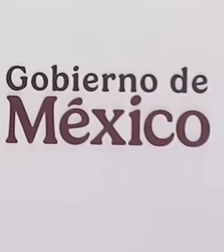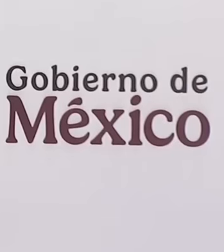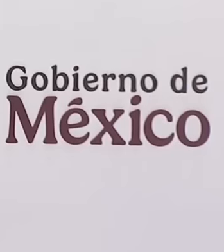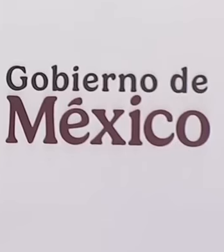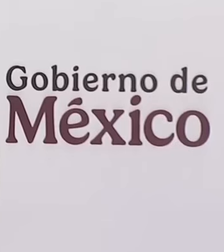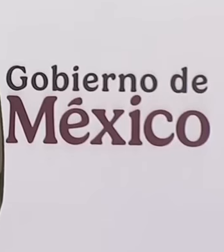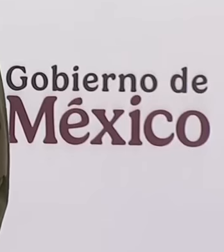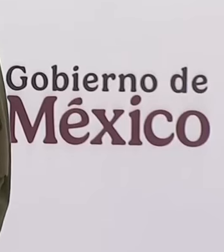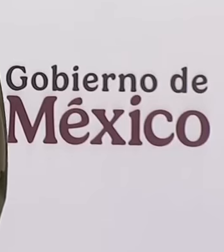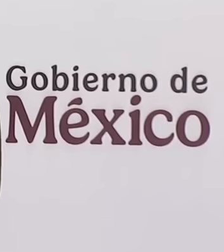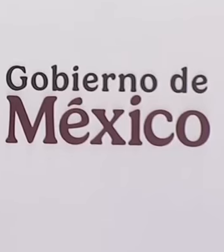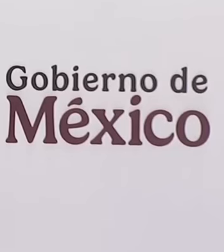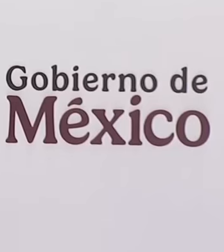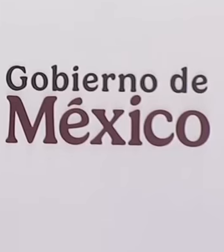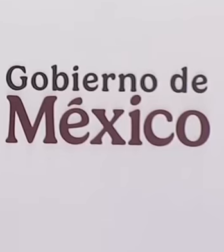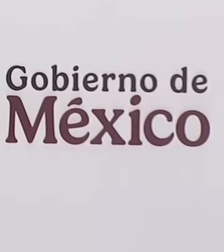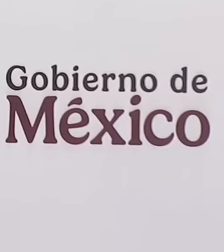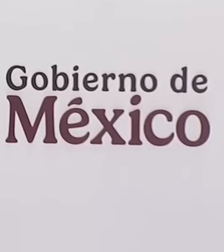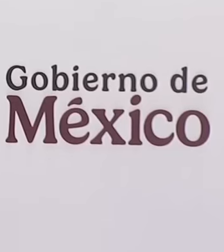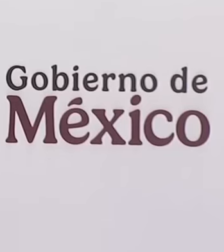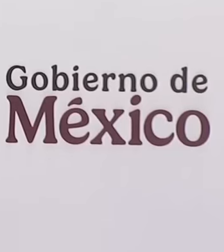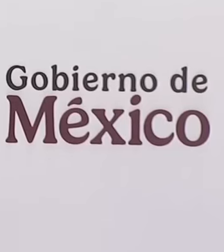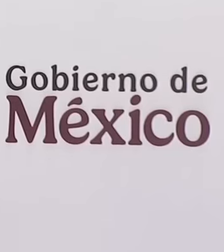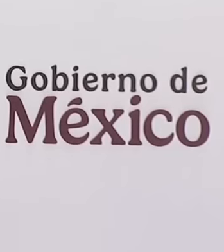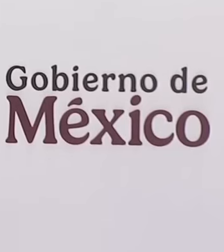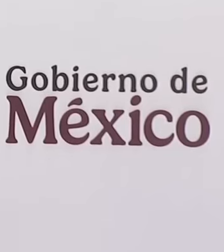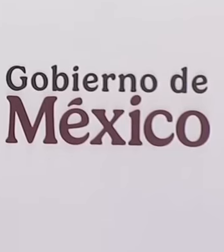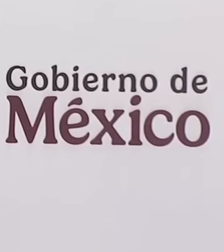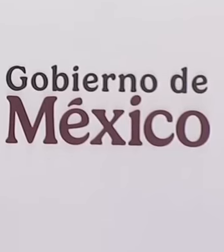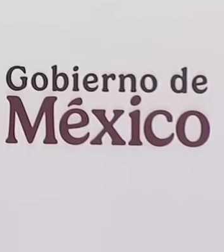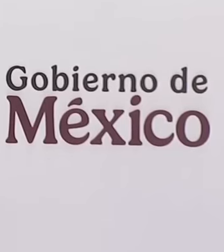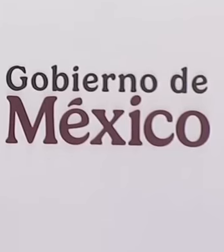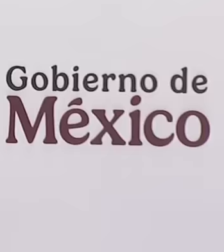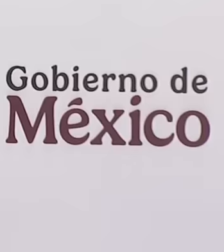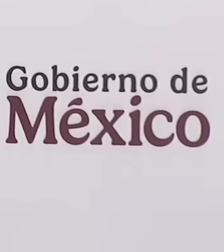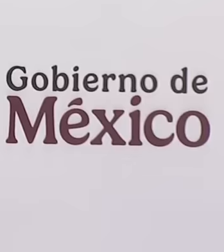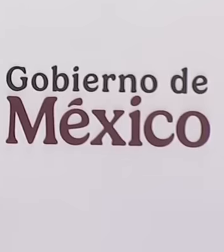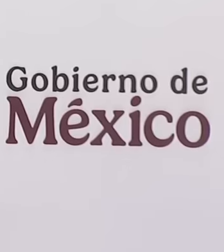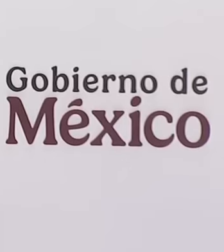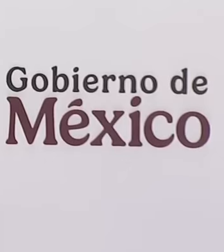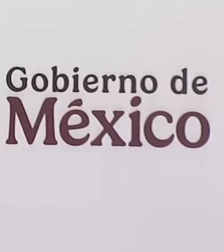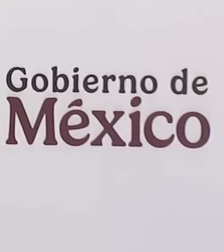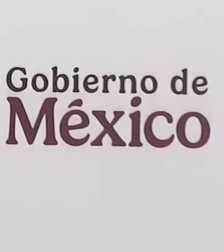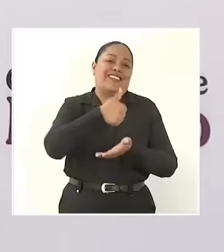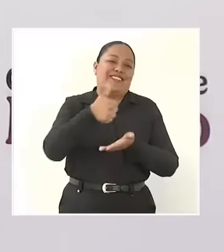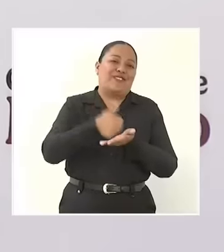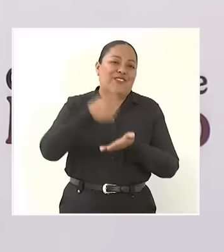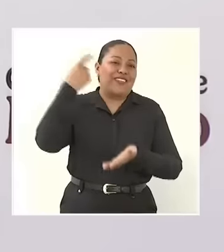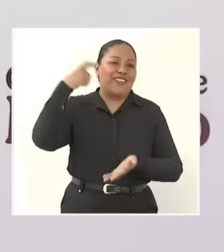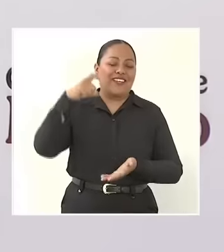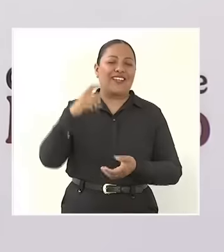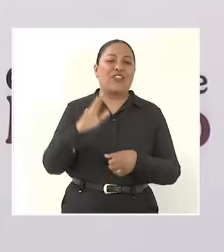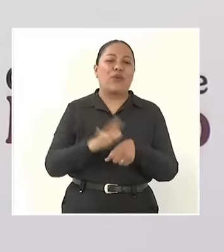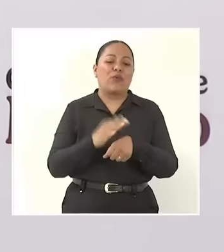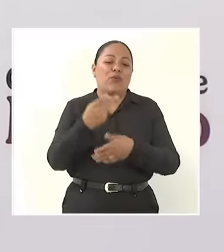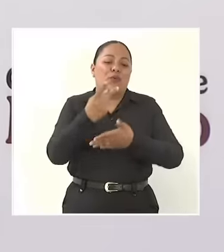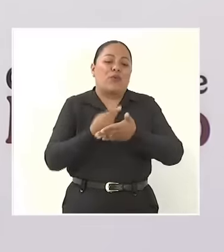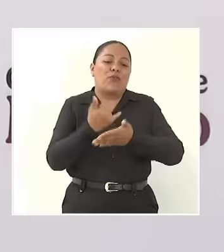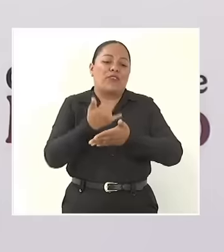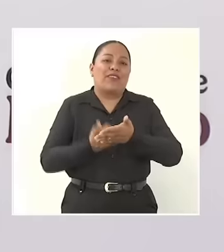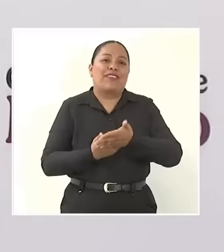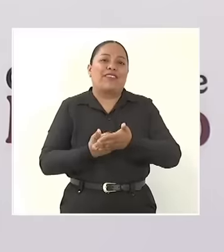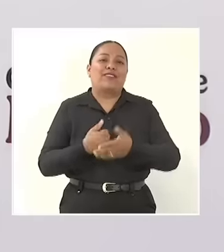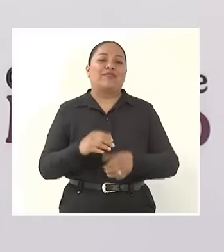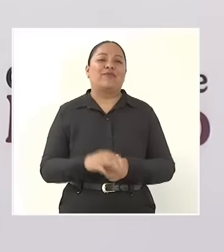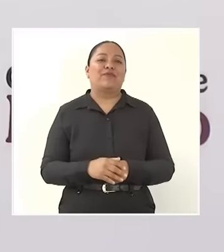Nos complace reunirnos en esta capital queretana porque en el marco de los proyectos ferroviarios prioritarios de esta administración se